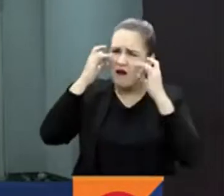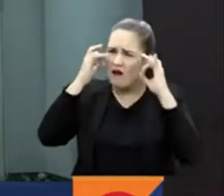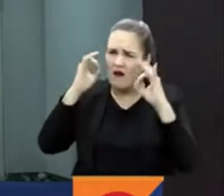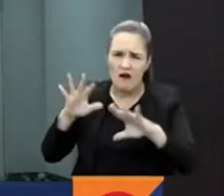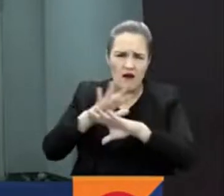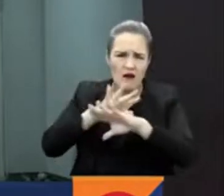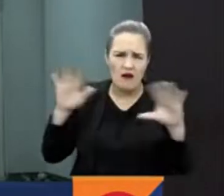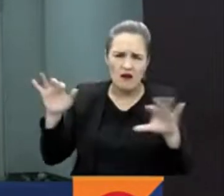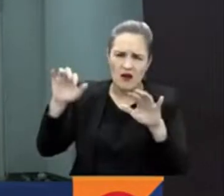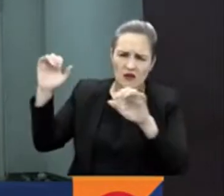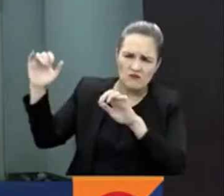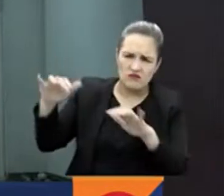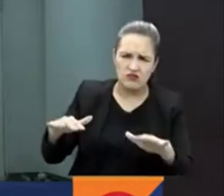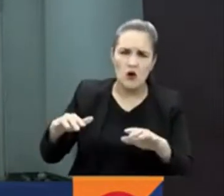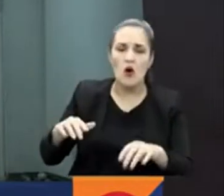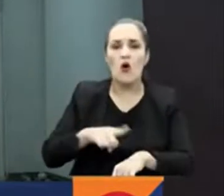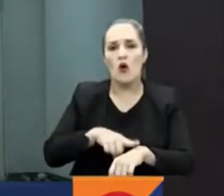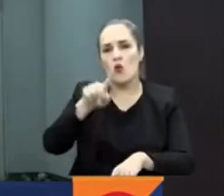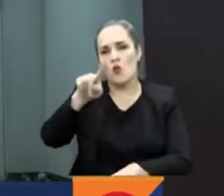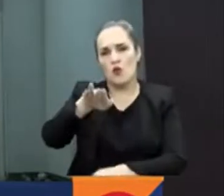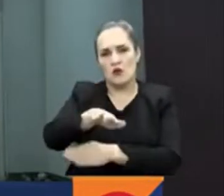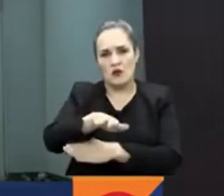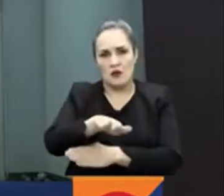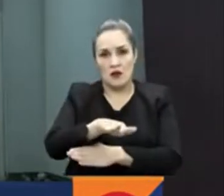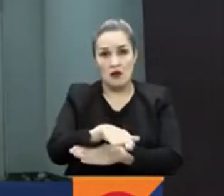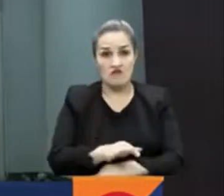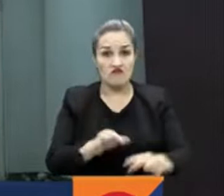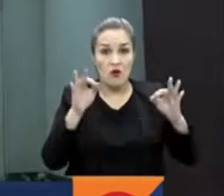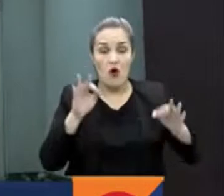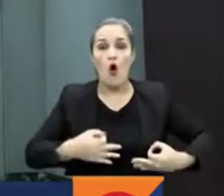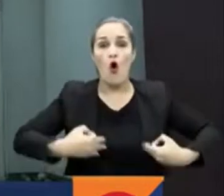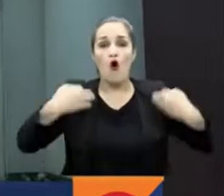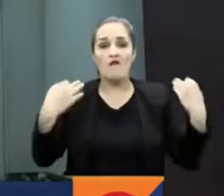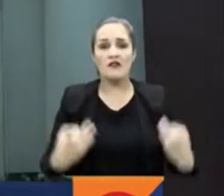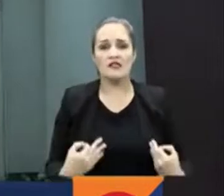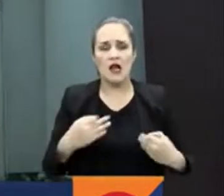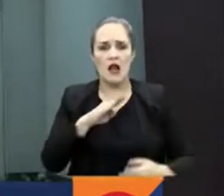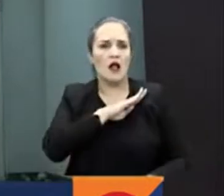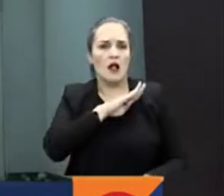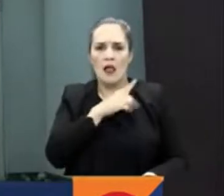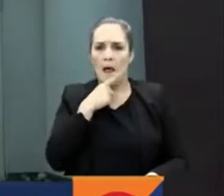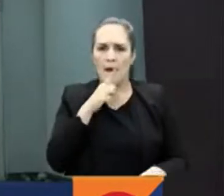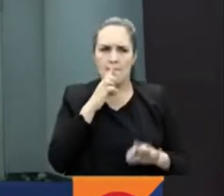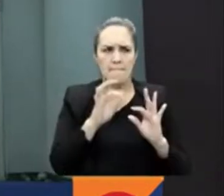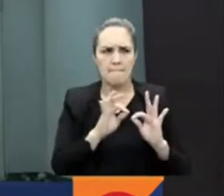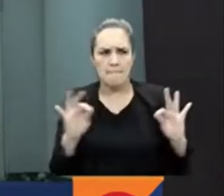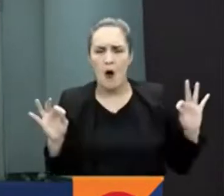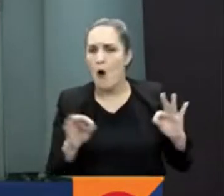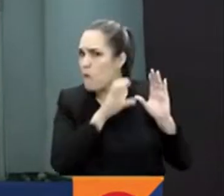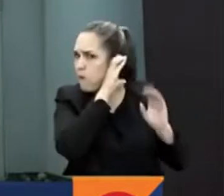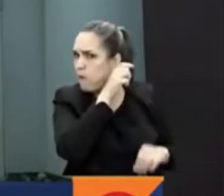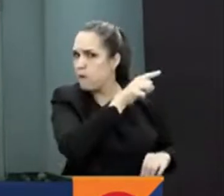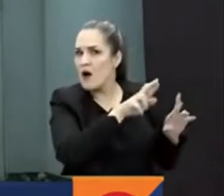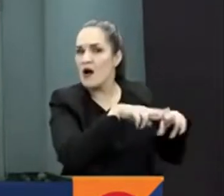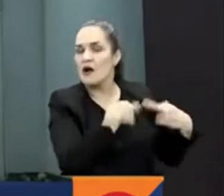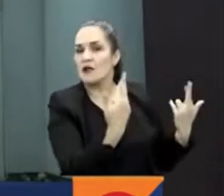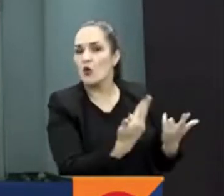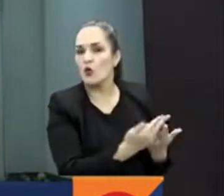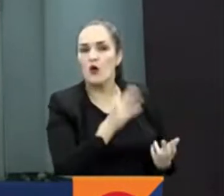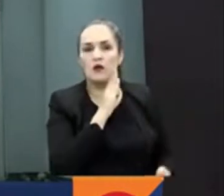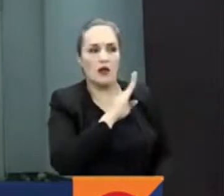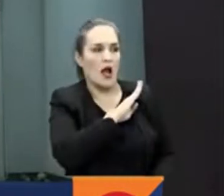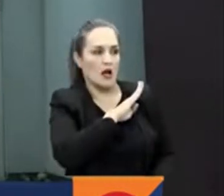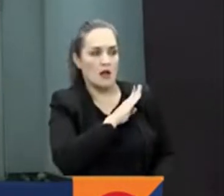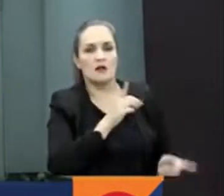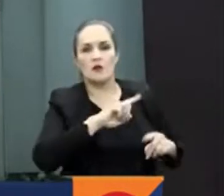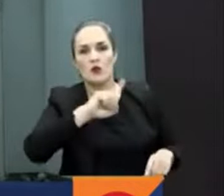hacia la 1 de la tarde. No hay todavía un comunicado oficial. En la alcaldía están reunidos el alcalde y parece que va a ir el gobernador, que está en